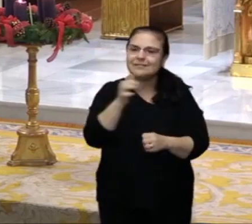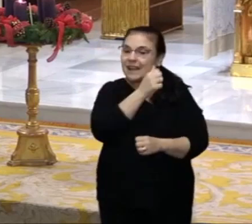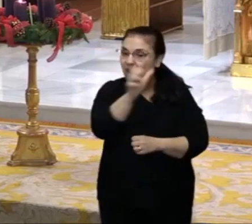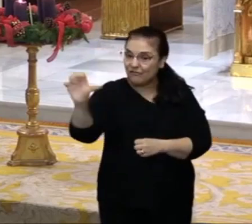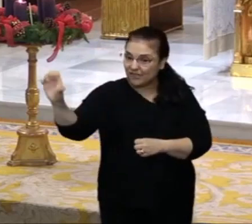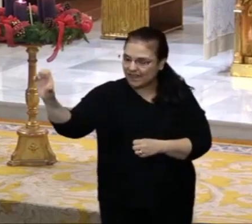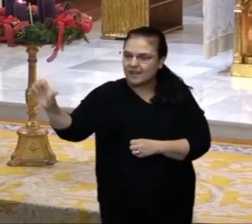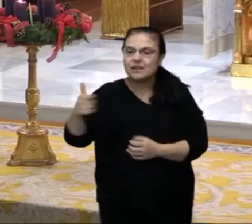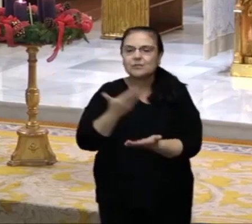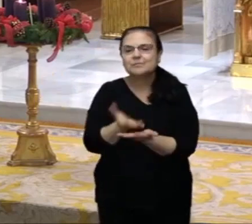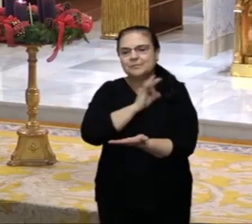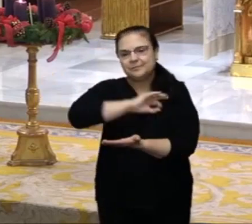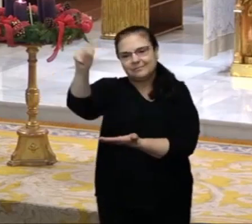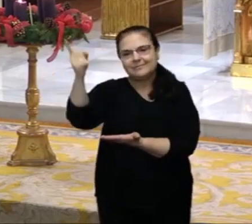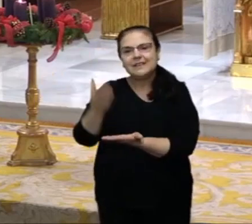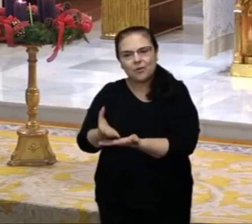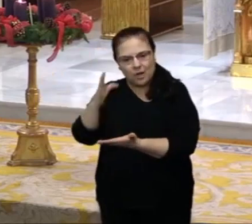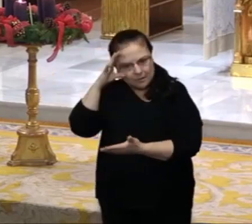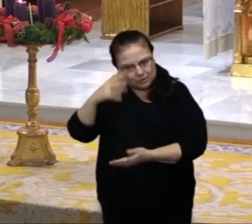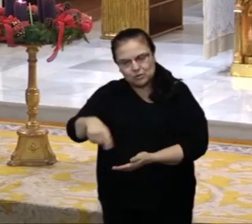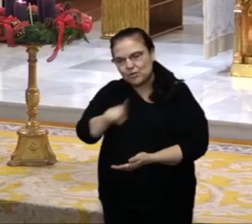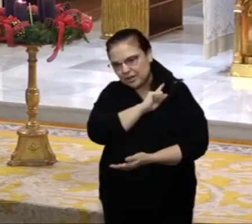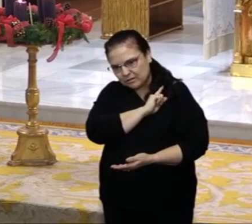evangélica, roguemos al Señor.